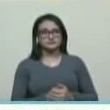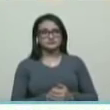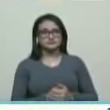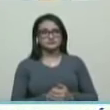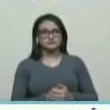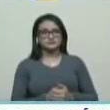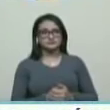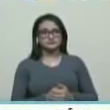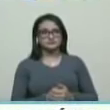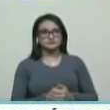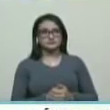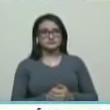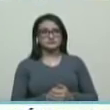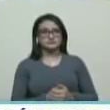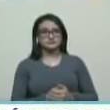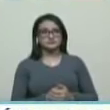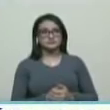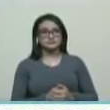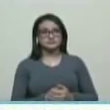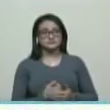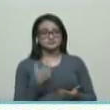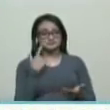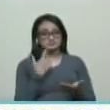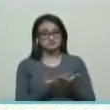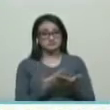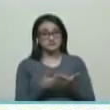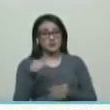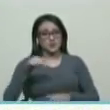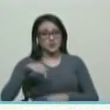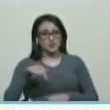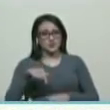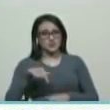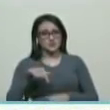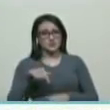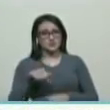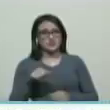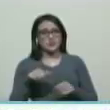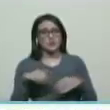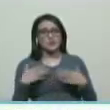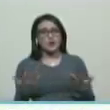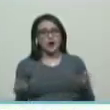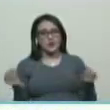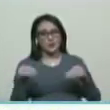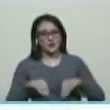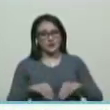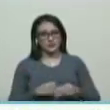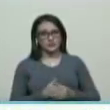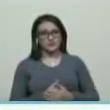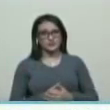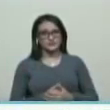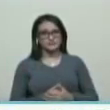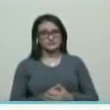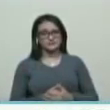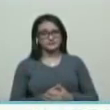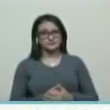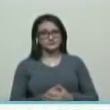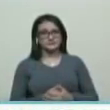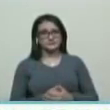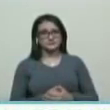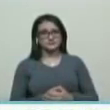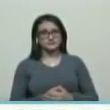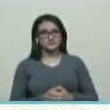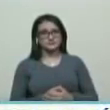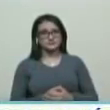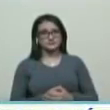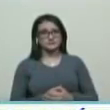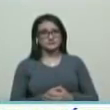Visto así, proponemos que hoy definamos cuáles son estos acuerdos y luego